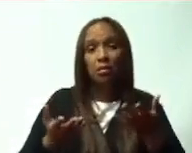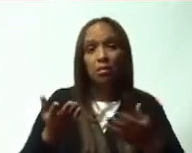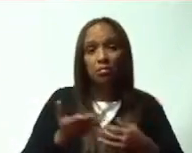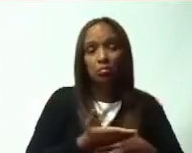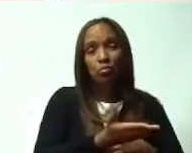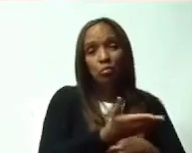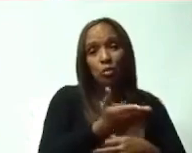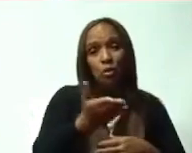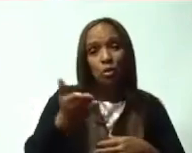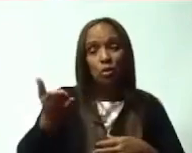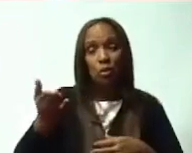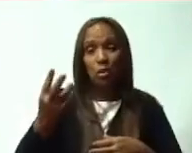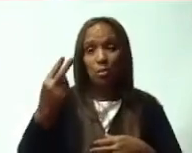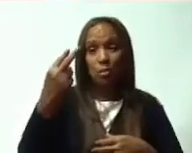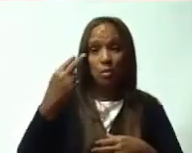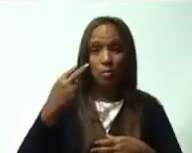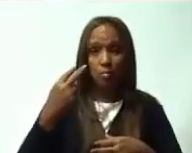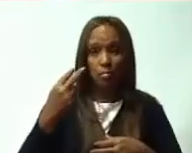he tirado una lágrima.